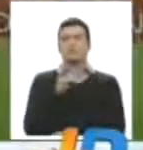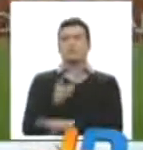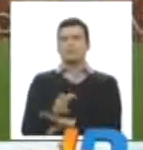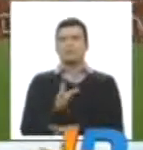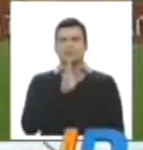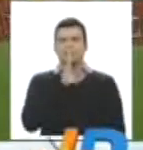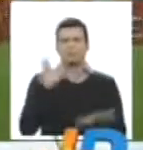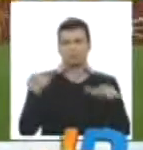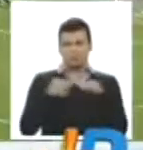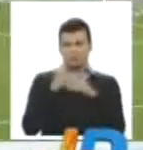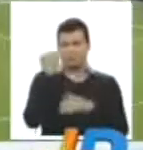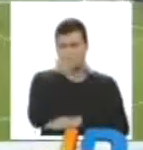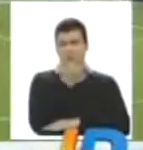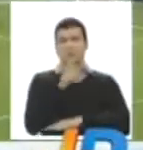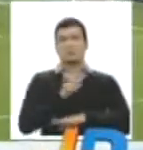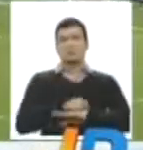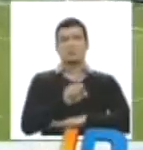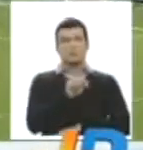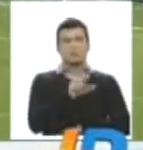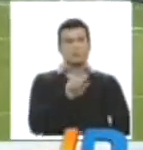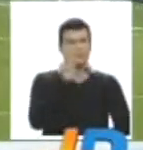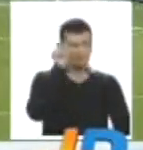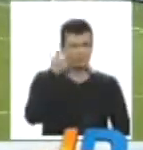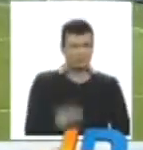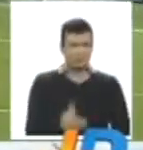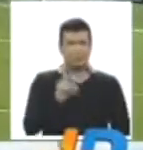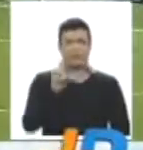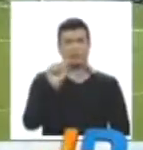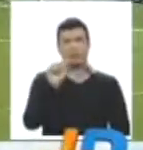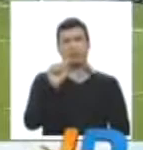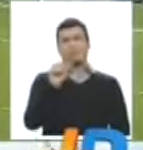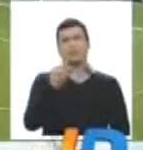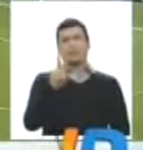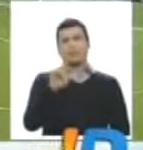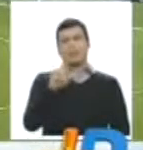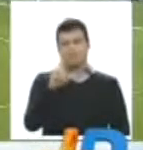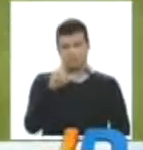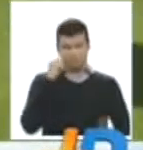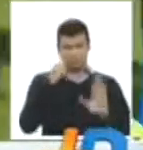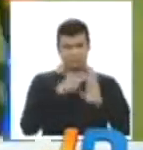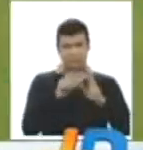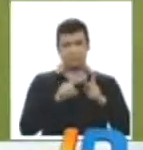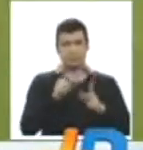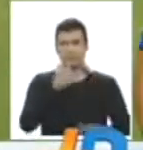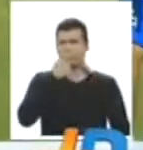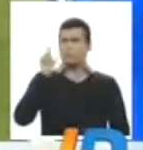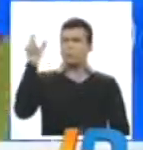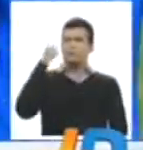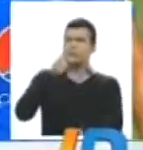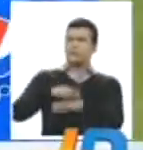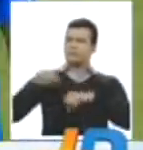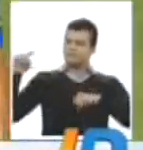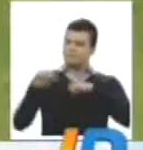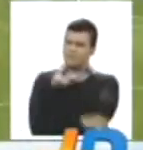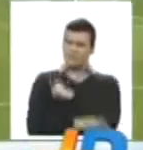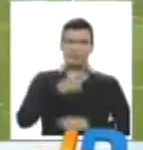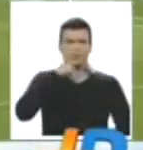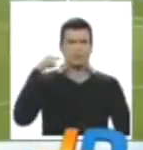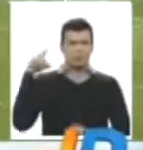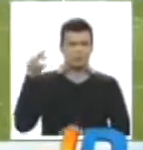el minuto 11 de la primera parte, Andrés Felipe Cadavid toca el balón dentro del área y el árbitro no duda en sancionar pena